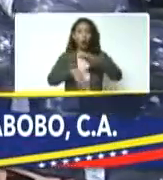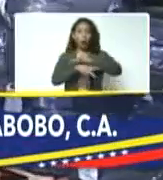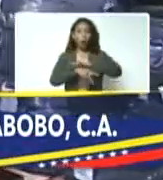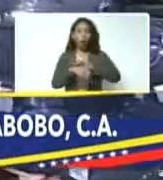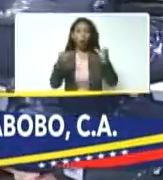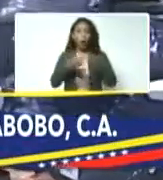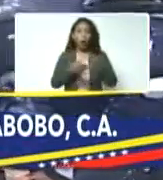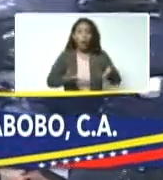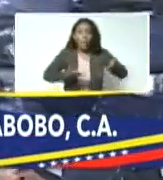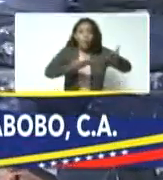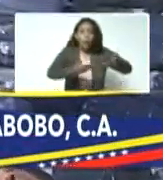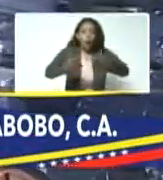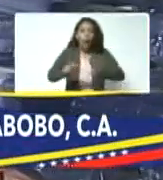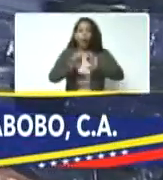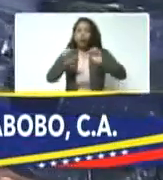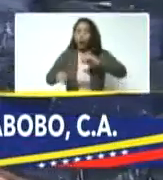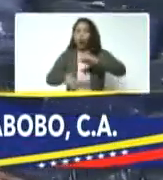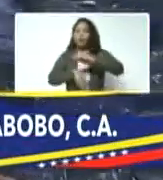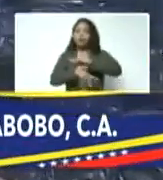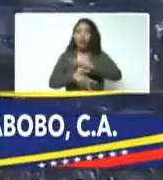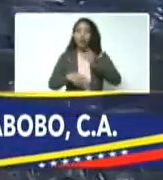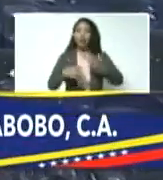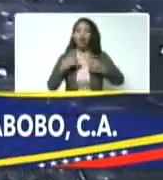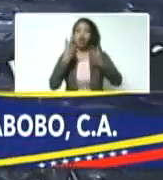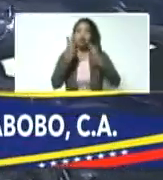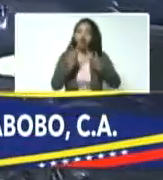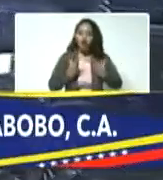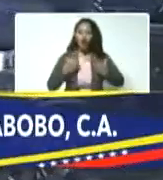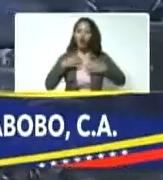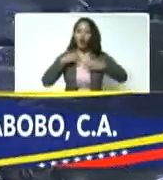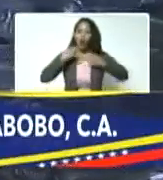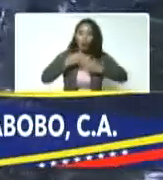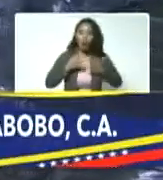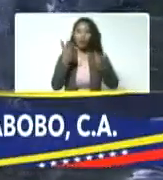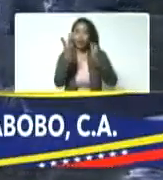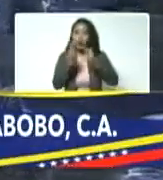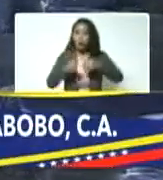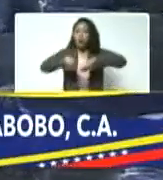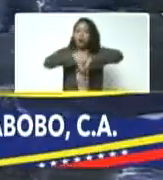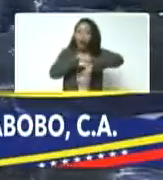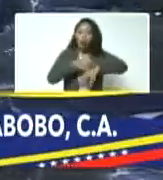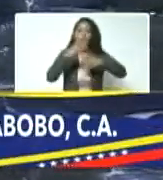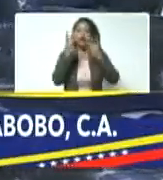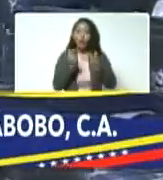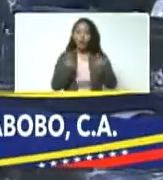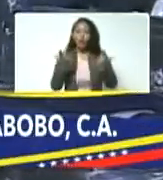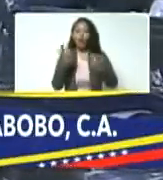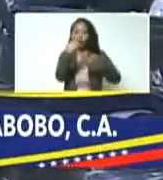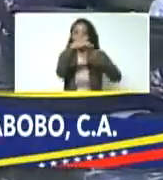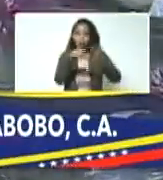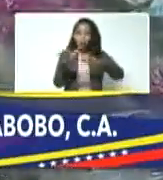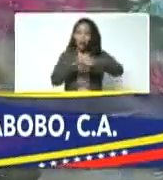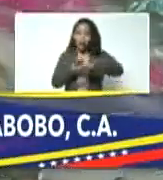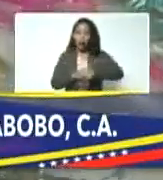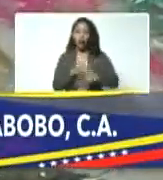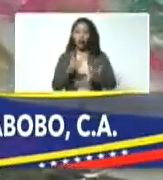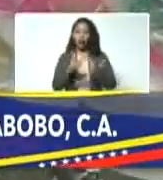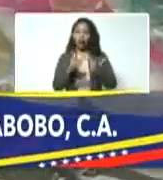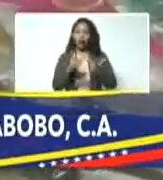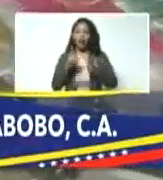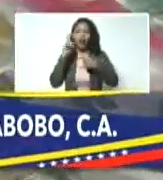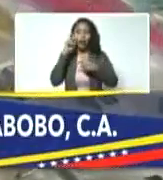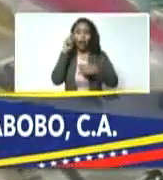van a esa educación primaria, las tallas de cada una de nuestras chemises, de los pantalones que van a recibir los estudiantes. Además, por supuesto, como